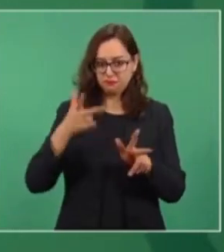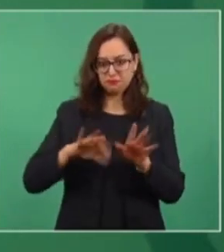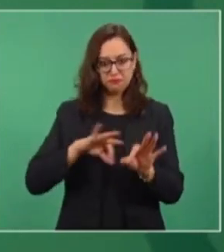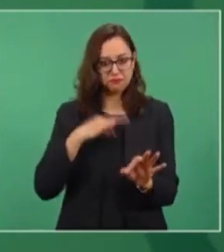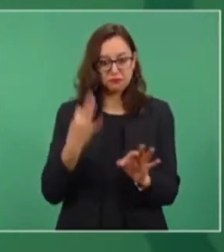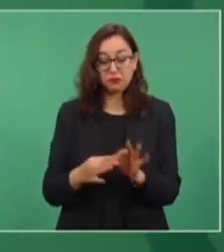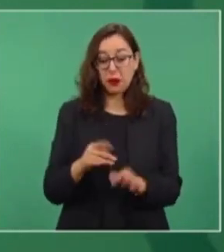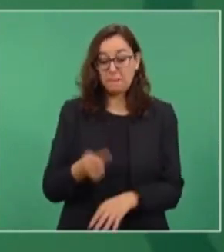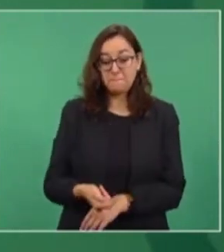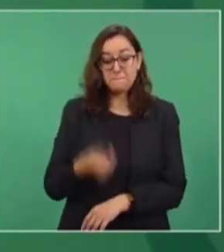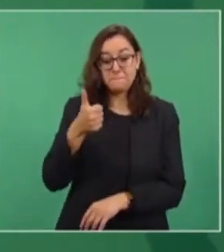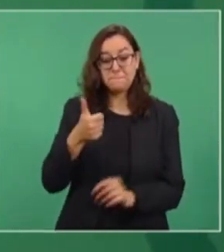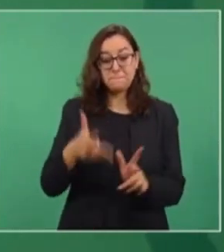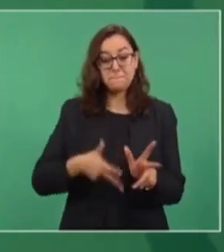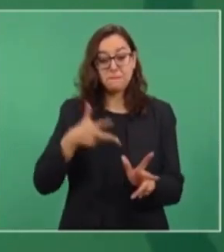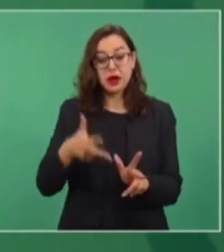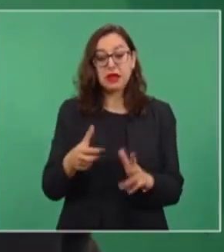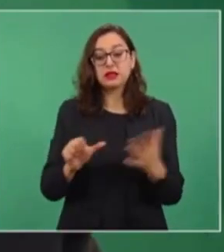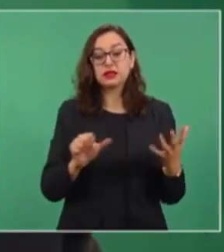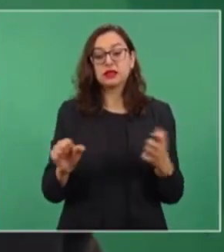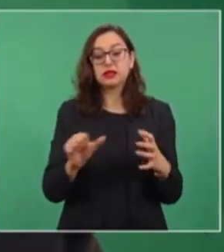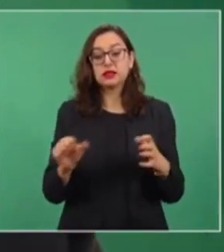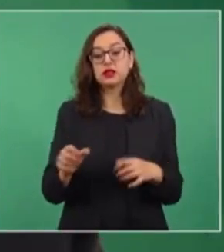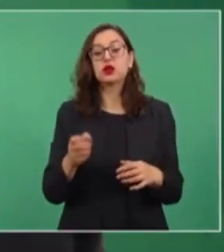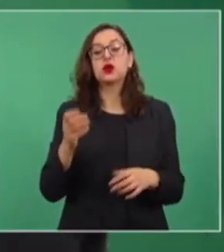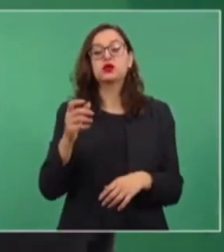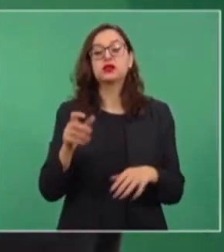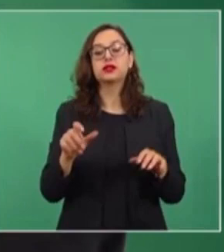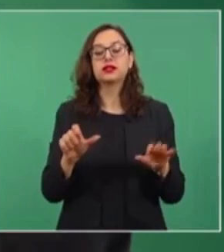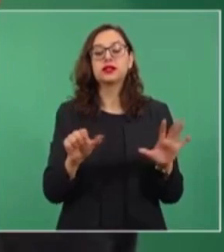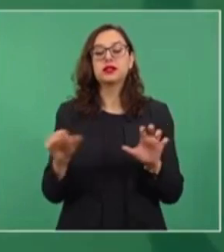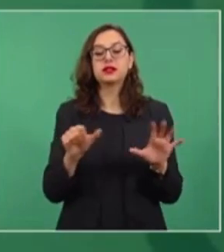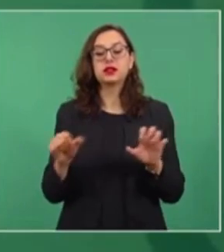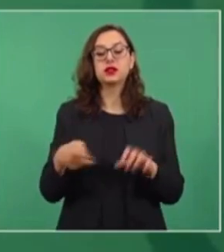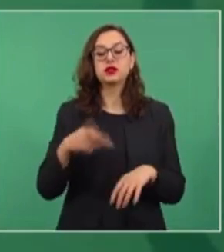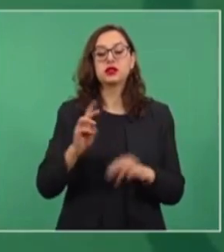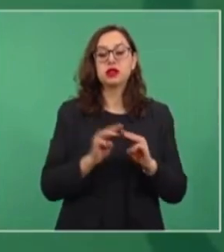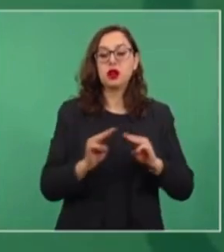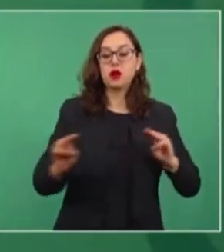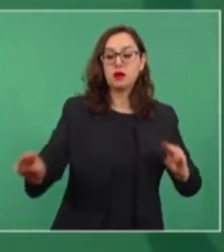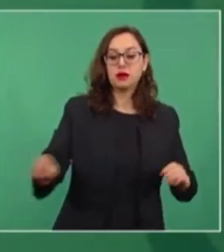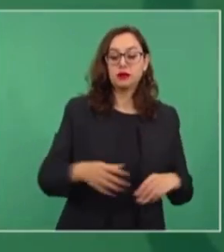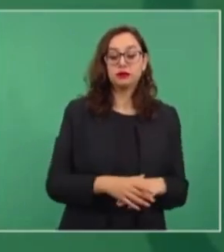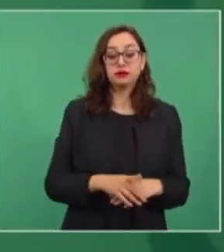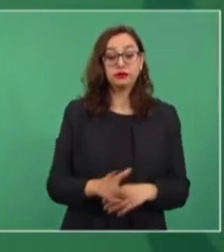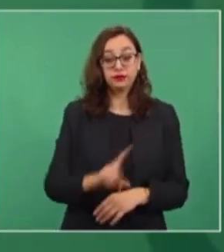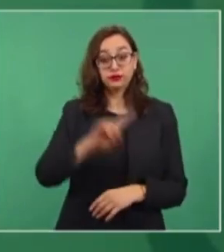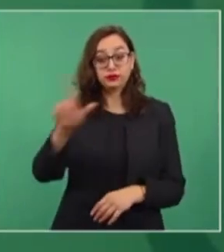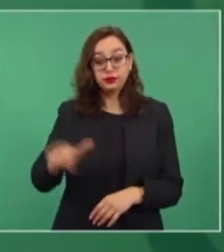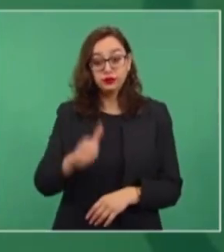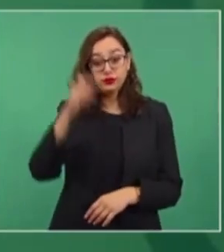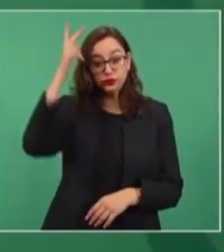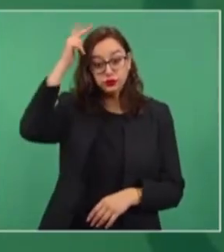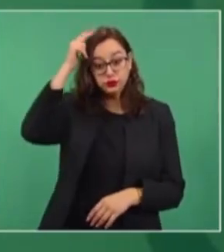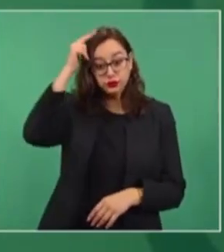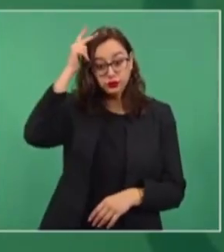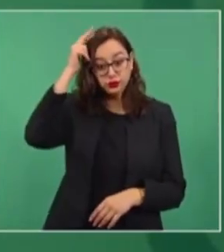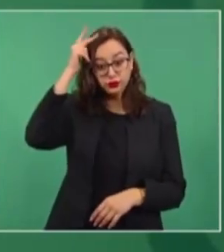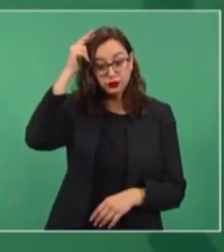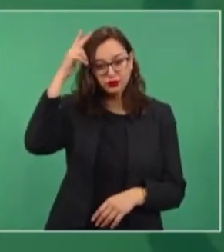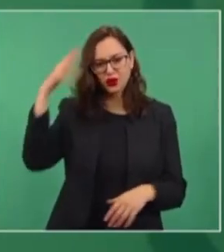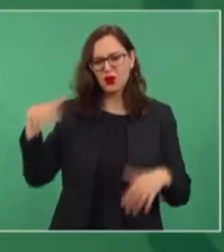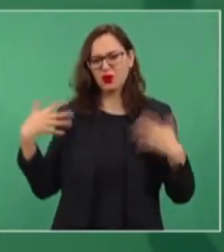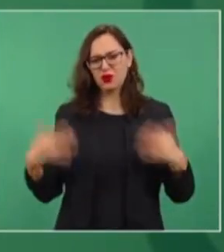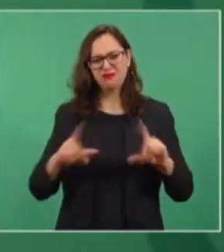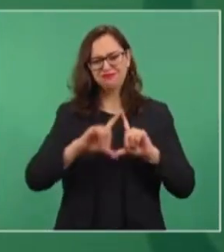600 kilómetros. Luego, en el periodo porfirista, pues se